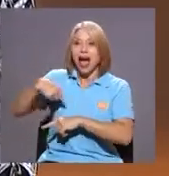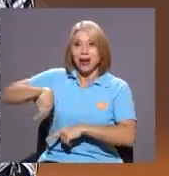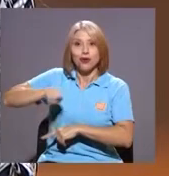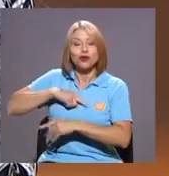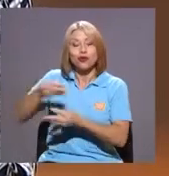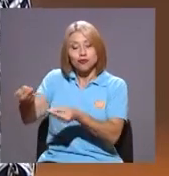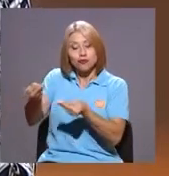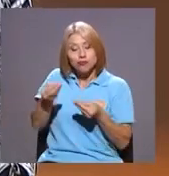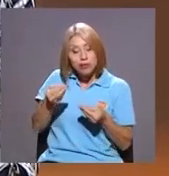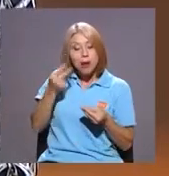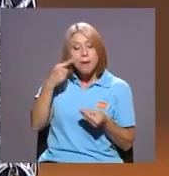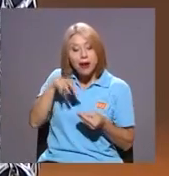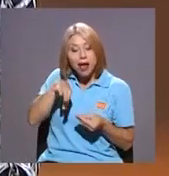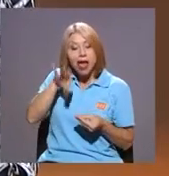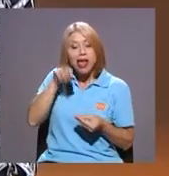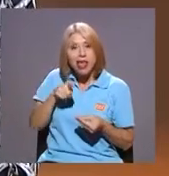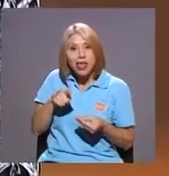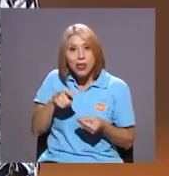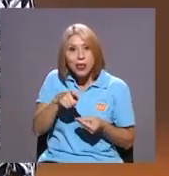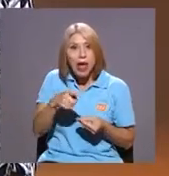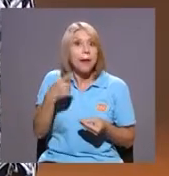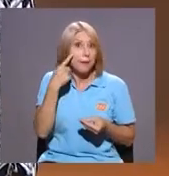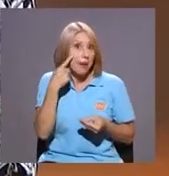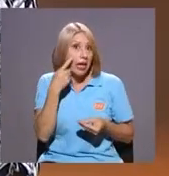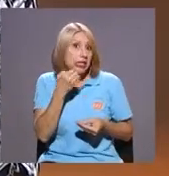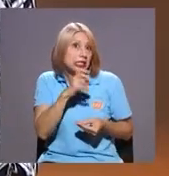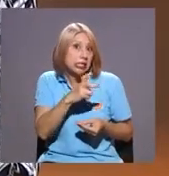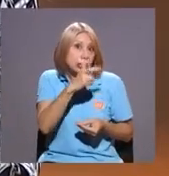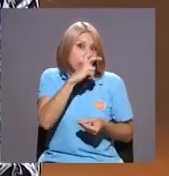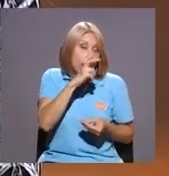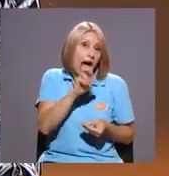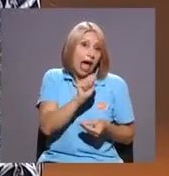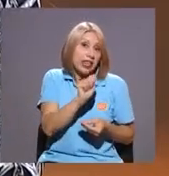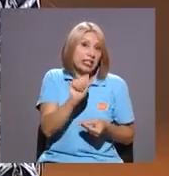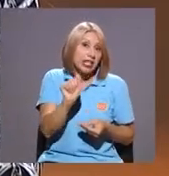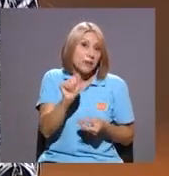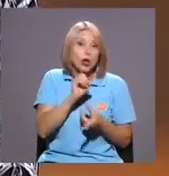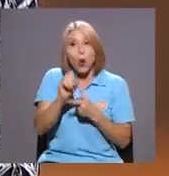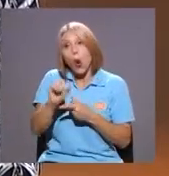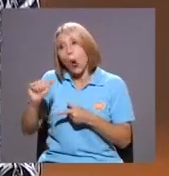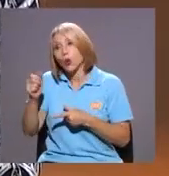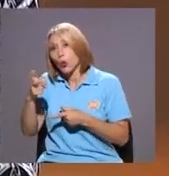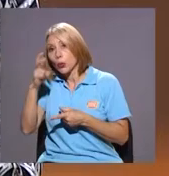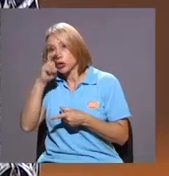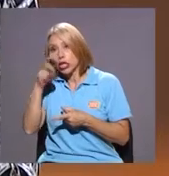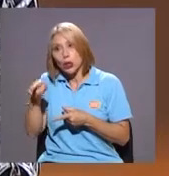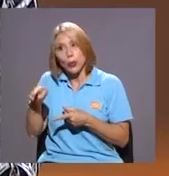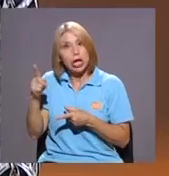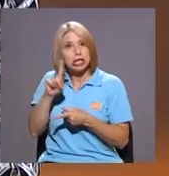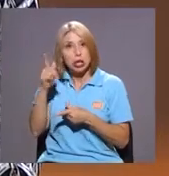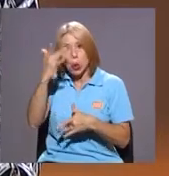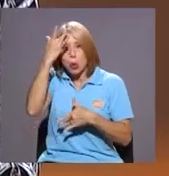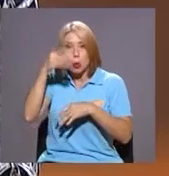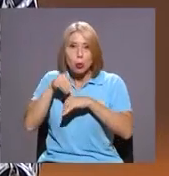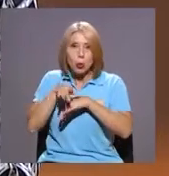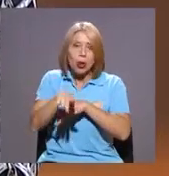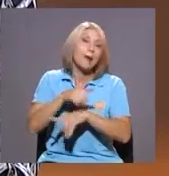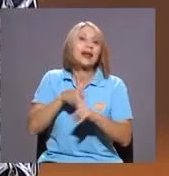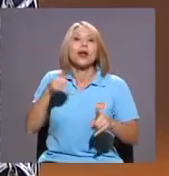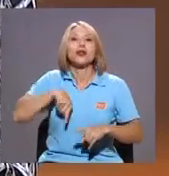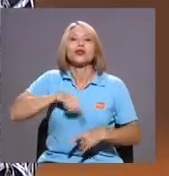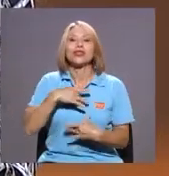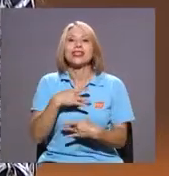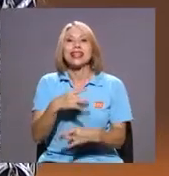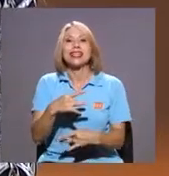poder identificar las larvas, ver si son Aedes aegypti o no, porque hay otros mosquitos que no, que no transmiten dengue, pero sí nos interesa mucho el Aedes aegypti,